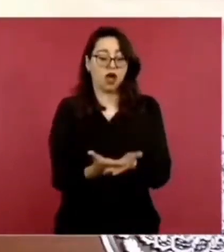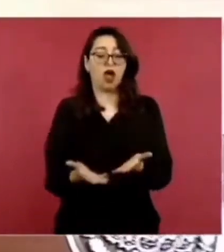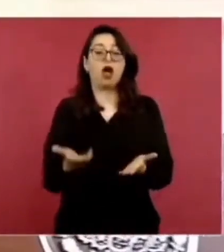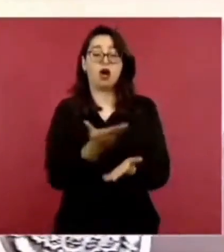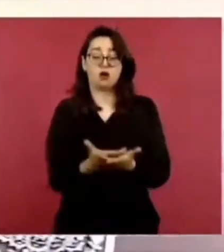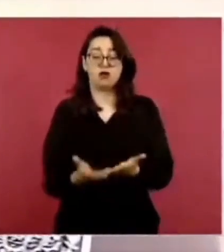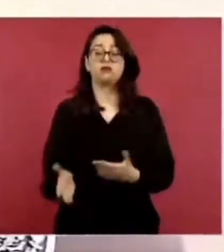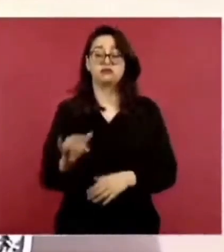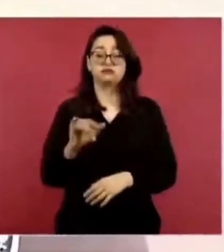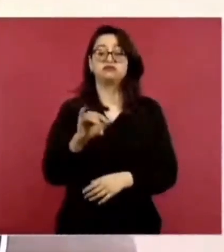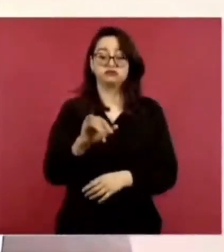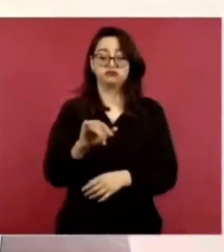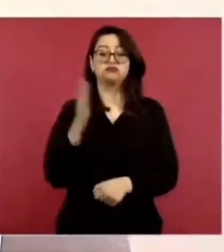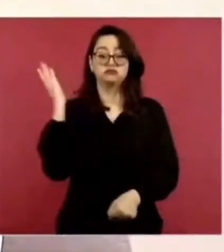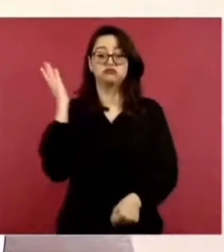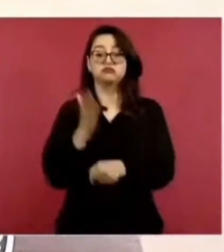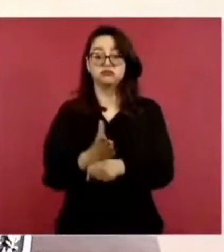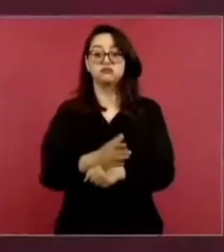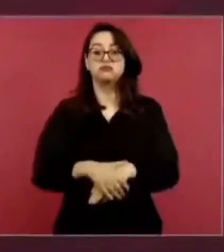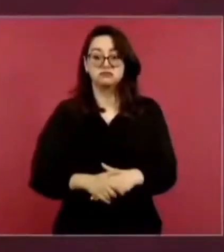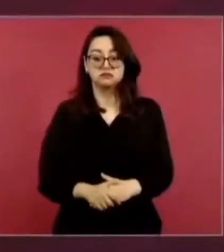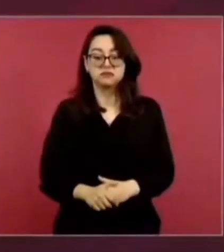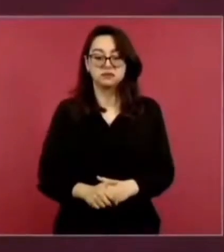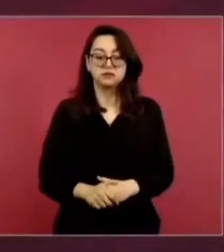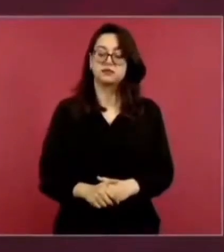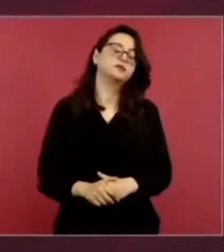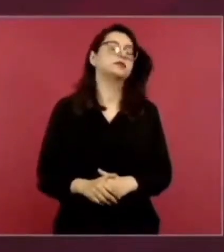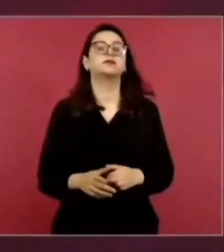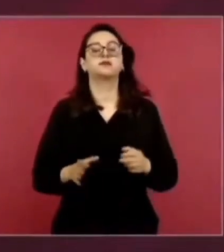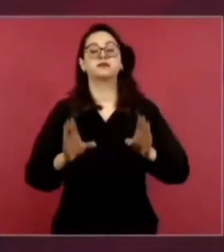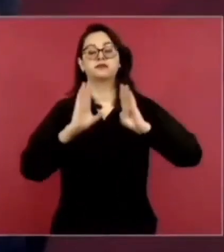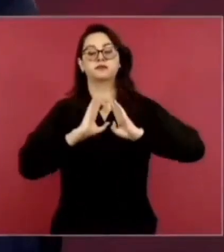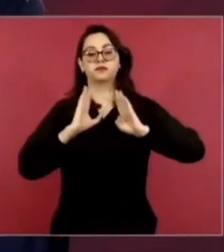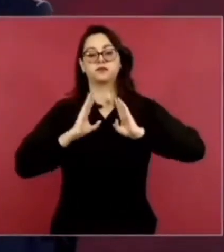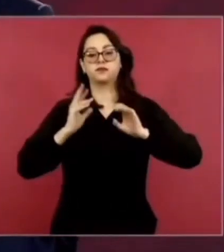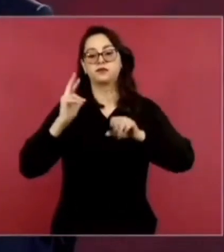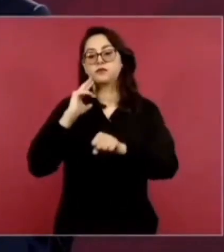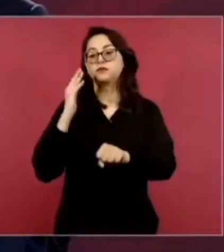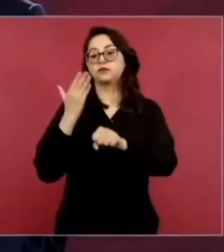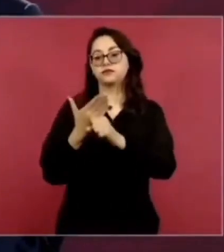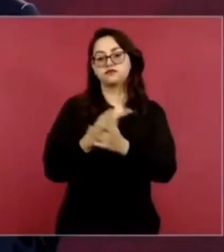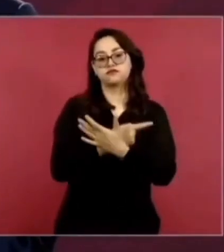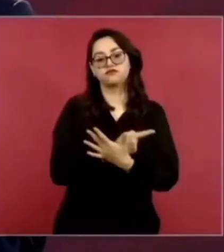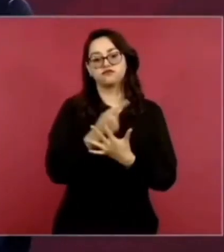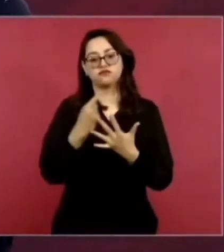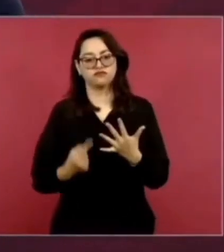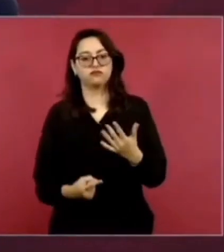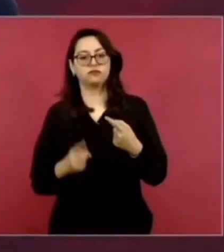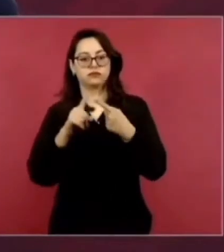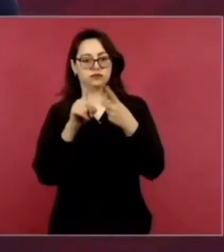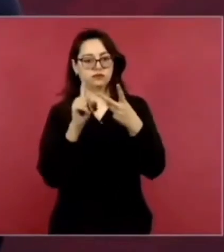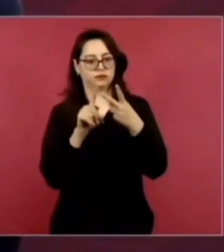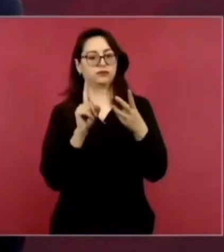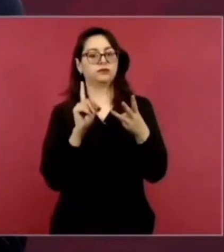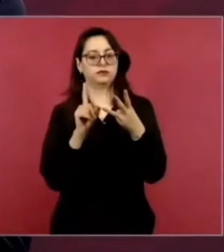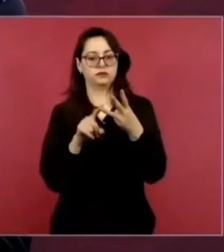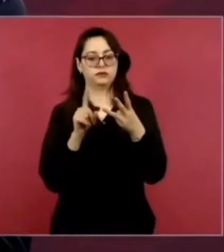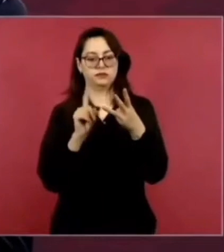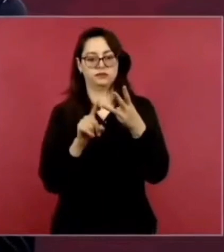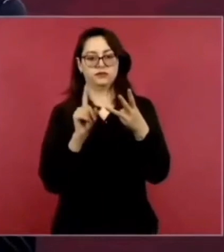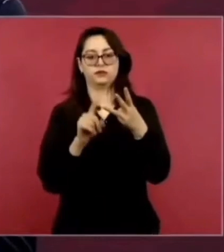La tercera misión es la que tiene que ver con el apoyo en lo social.